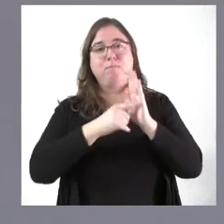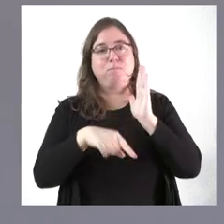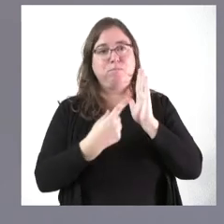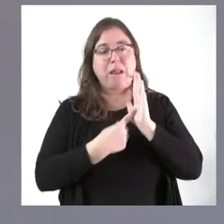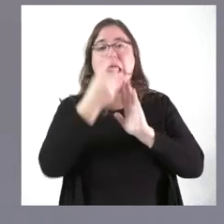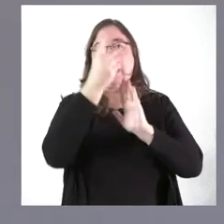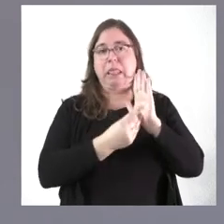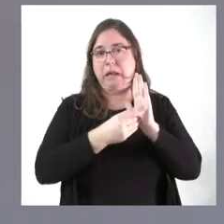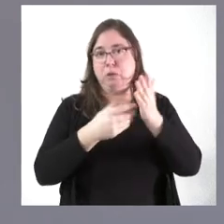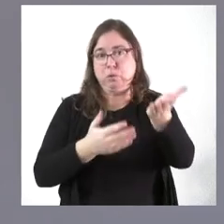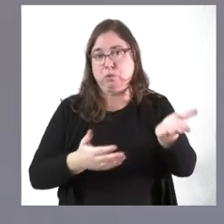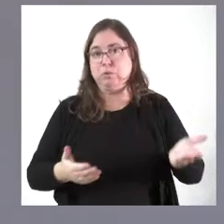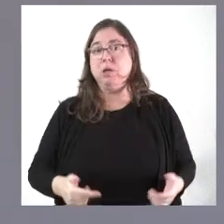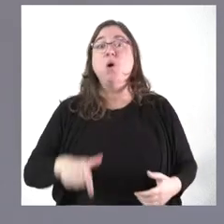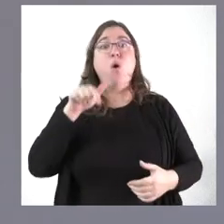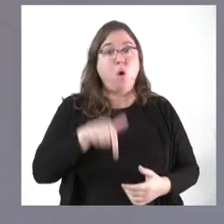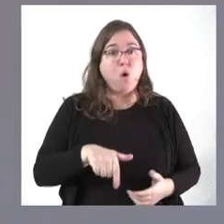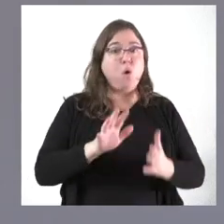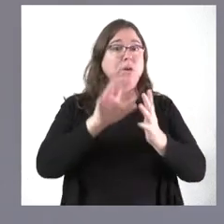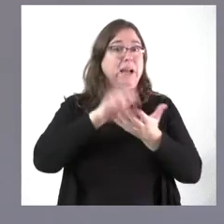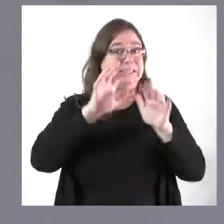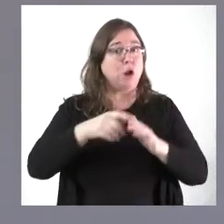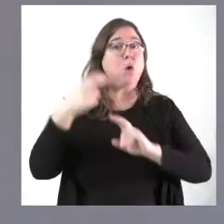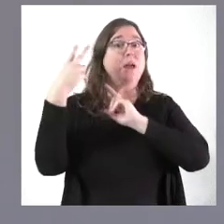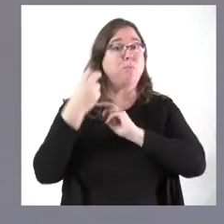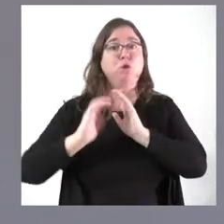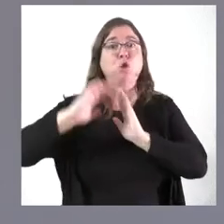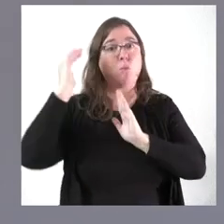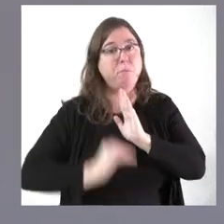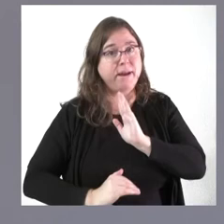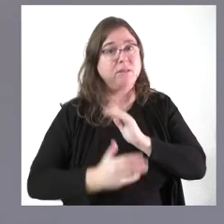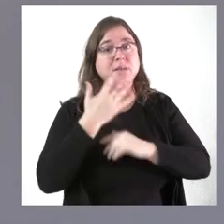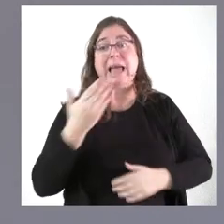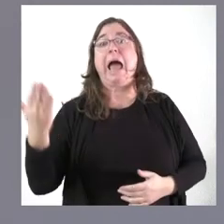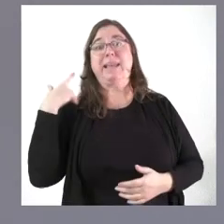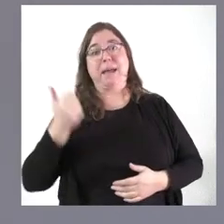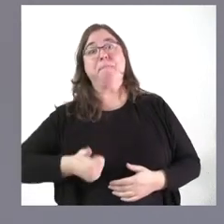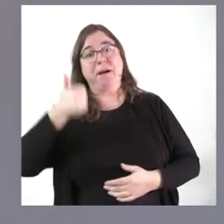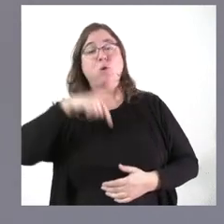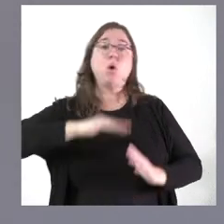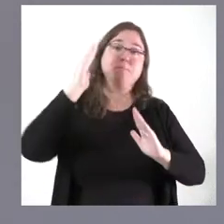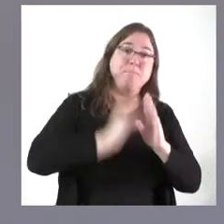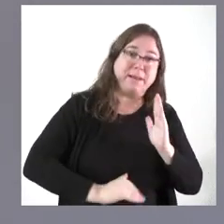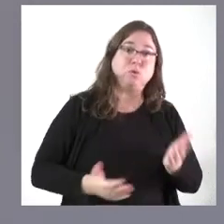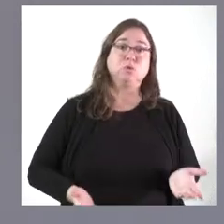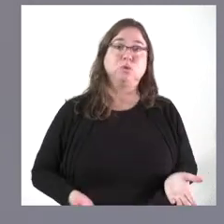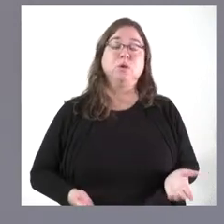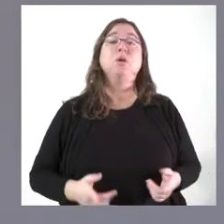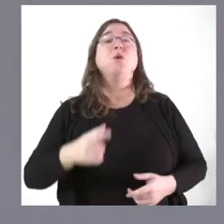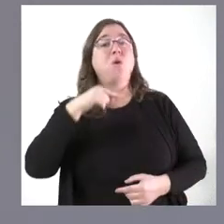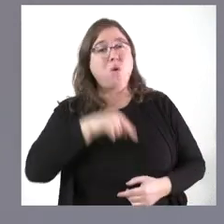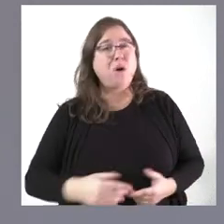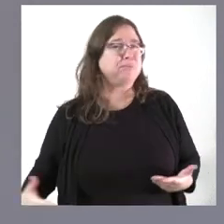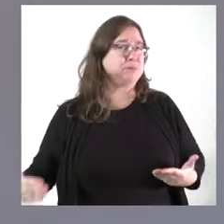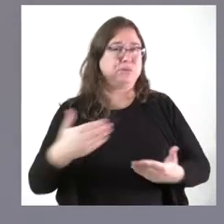decretos leyes para su convalidación hoy Castilla y león tienen menos impuestos que los que se pagaban ayer como consecuencia esas iniciativas hoy todos los